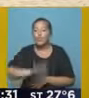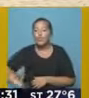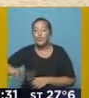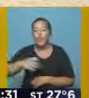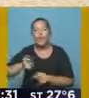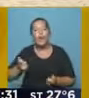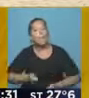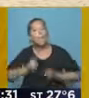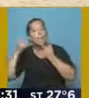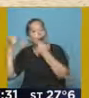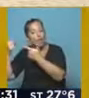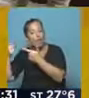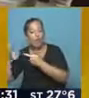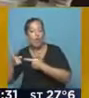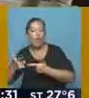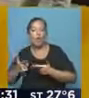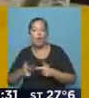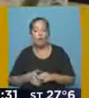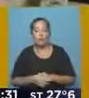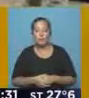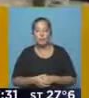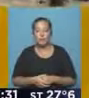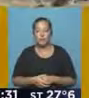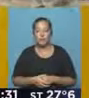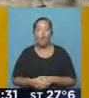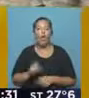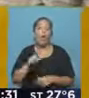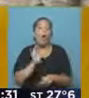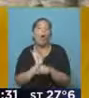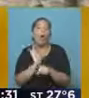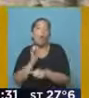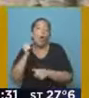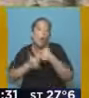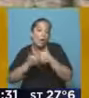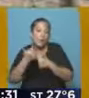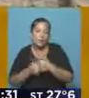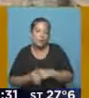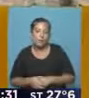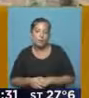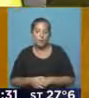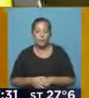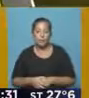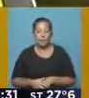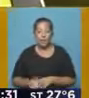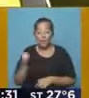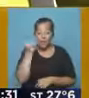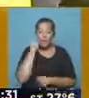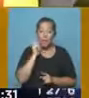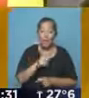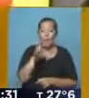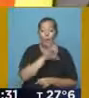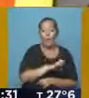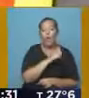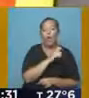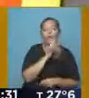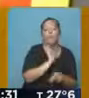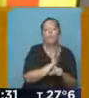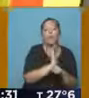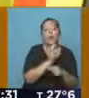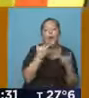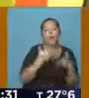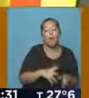exportadora es la zona uno diría competitiva por una palabra capitalista que por ahí no me gusta tanto y también el ecuador tradicional al cuadro de la